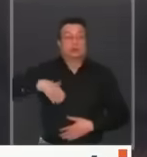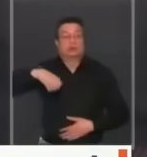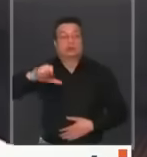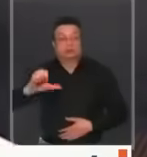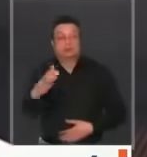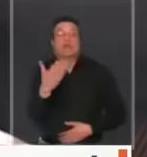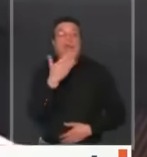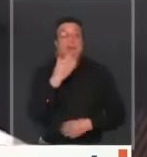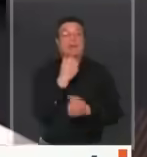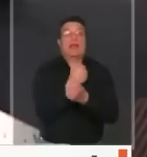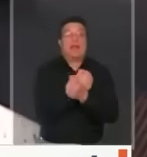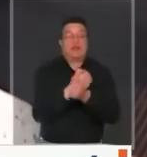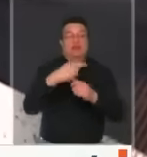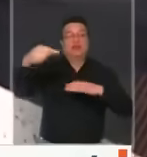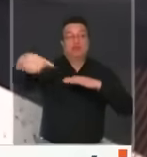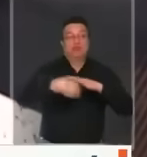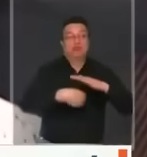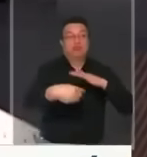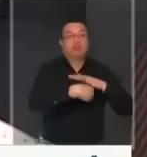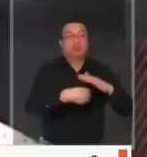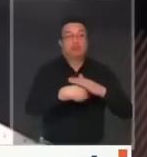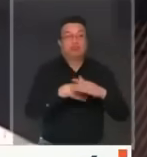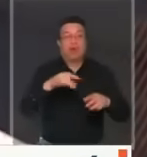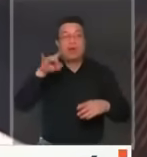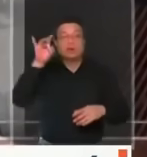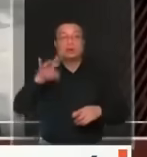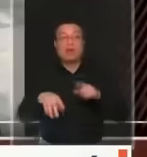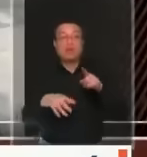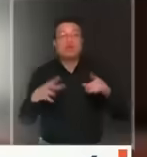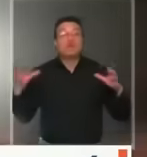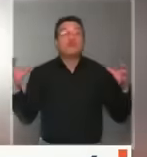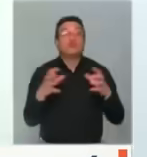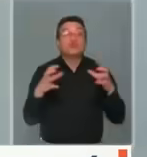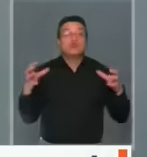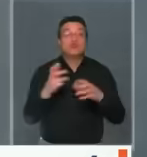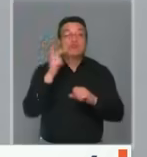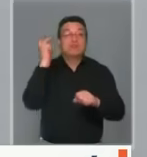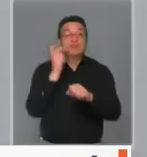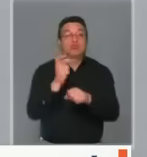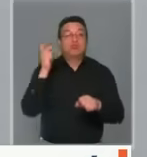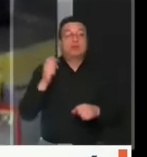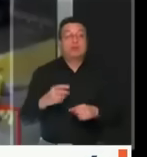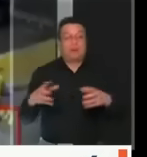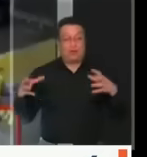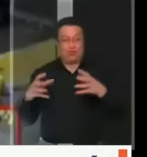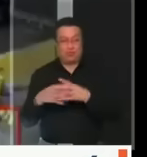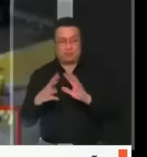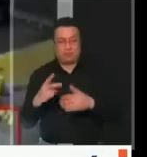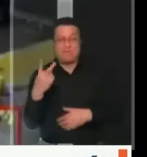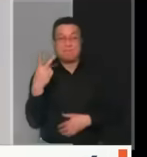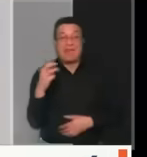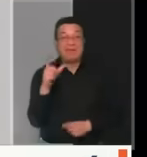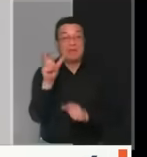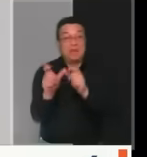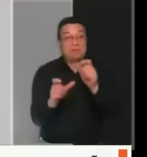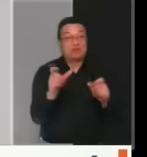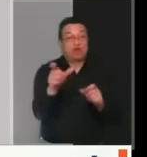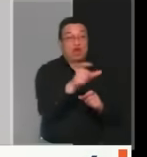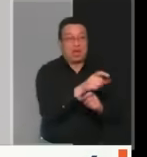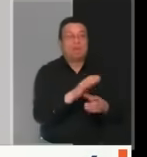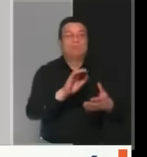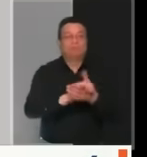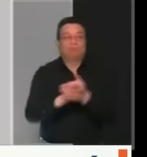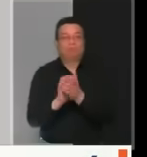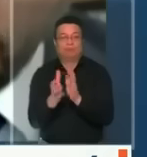también de carabineros luego de que se supiera de este violento asalto. Un grupo de al menos 20 delincuentes en complicidad